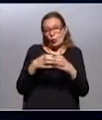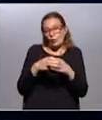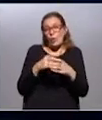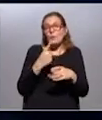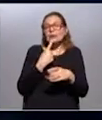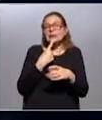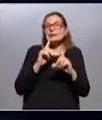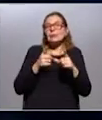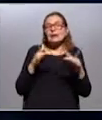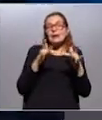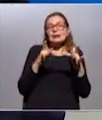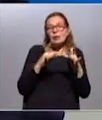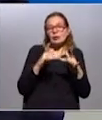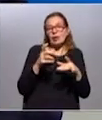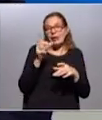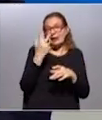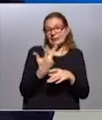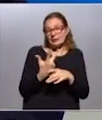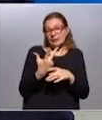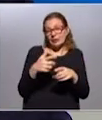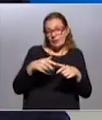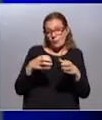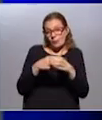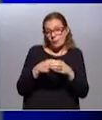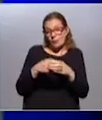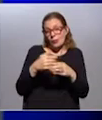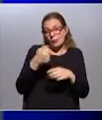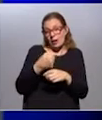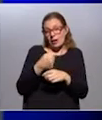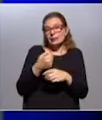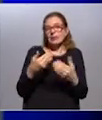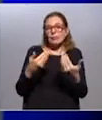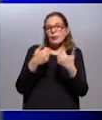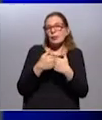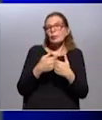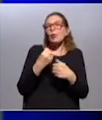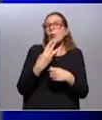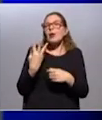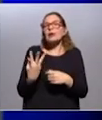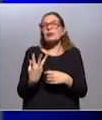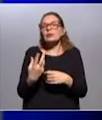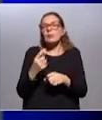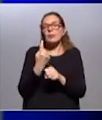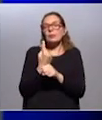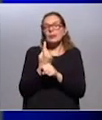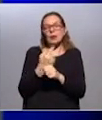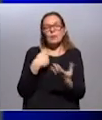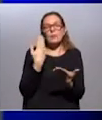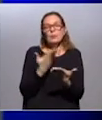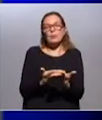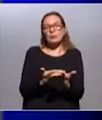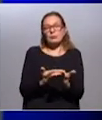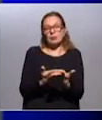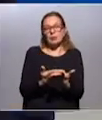coordinadoras de las 3 coordinadoras que integran el municipio si te pregunto cuáles son las principales propuestas que